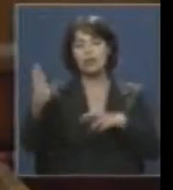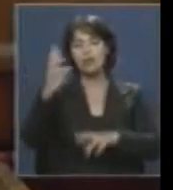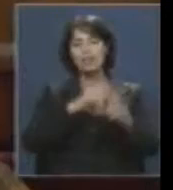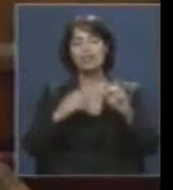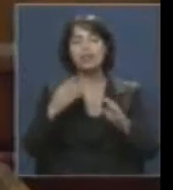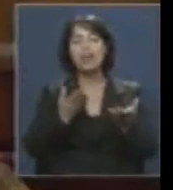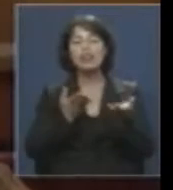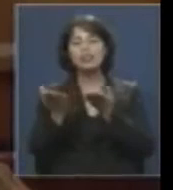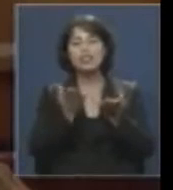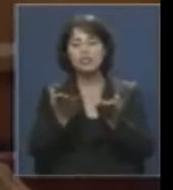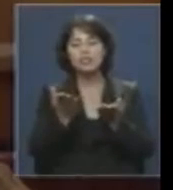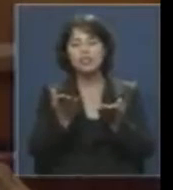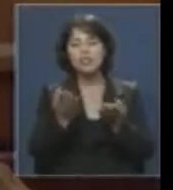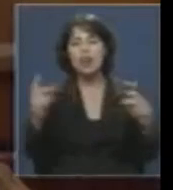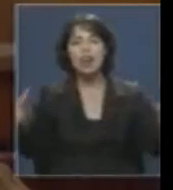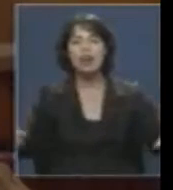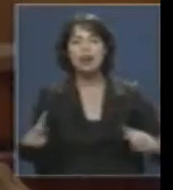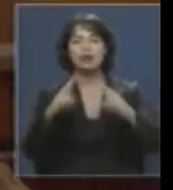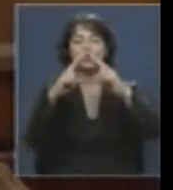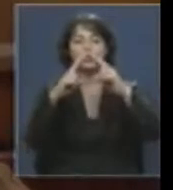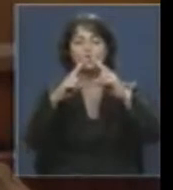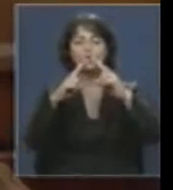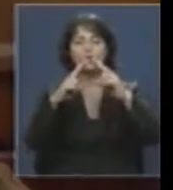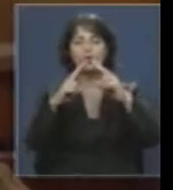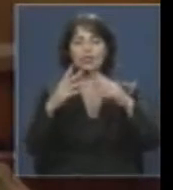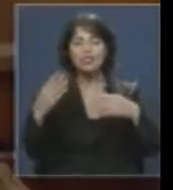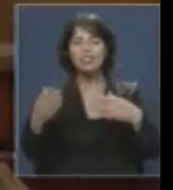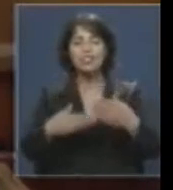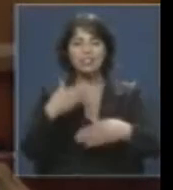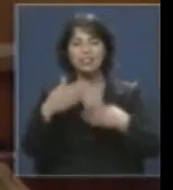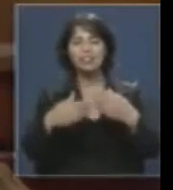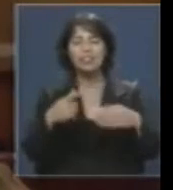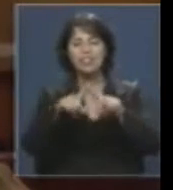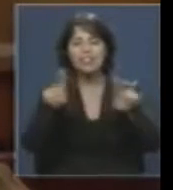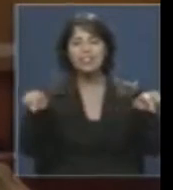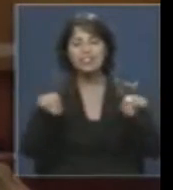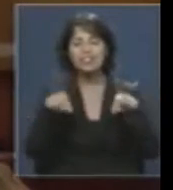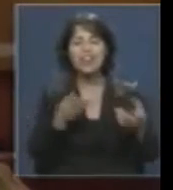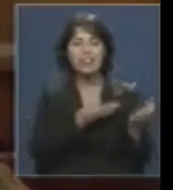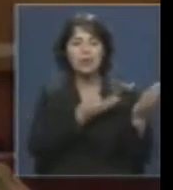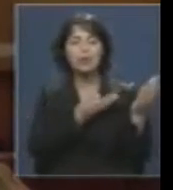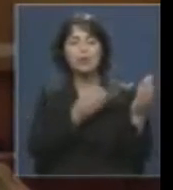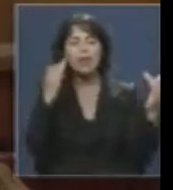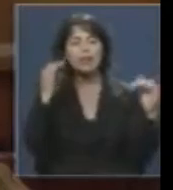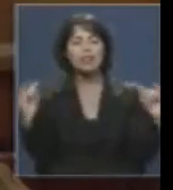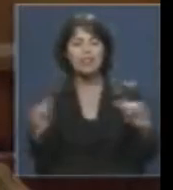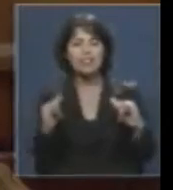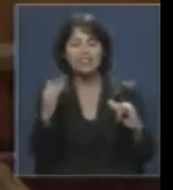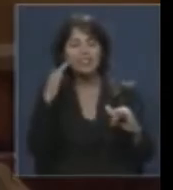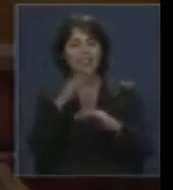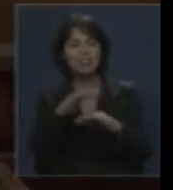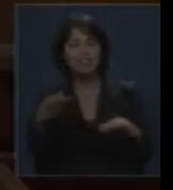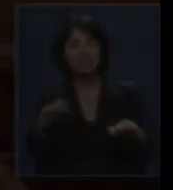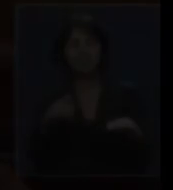servicio en cuanto a la construcción y puesta en marcha de salas cunas y jardines infantiles de la región de Los Ríos.